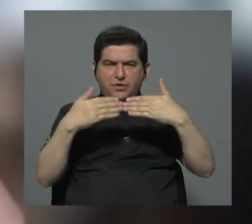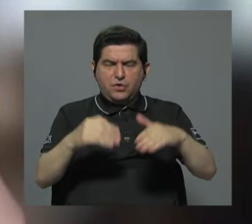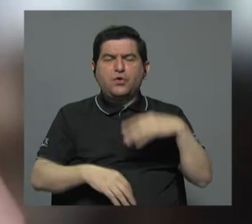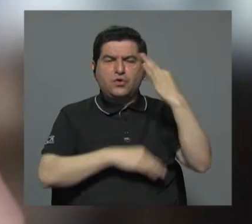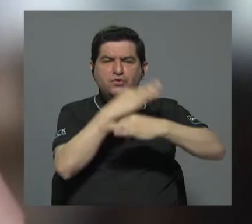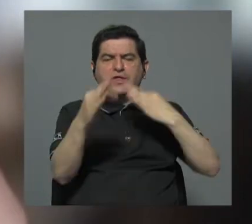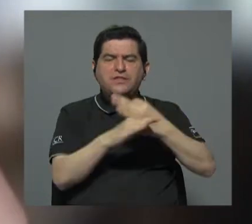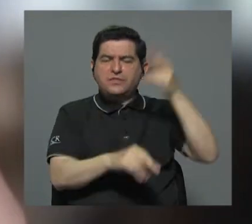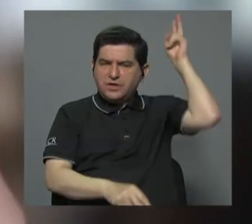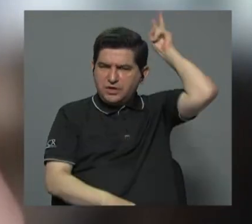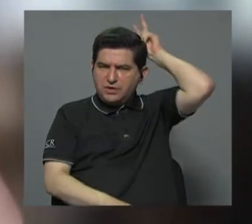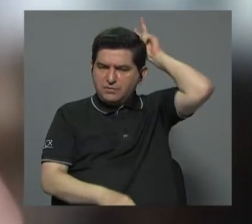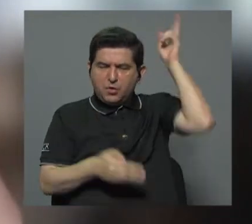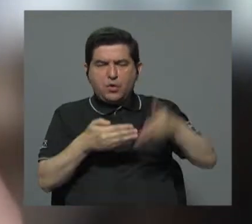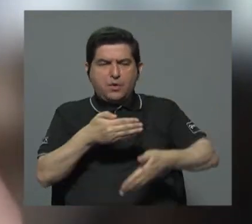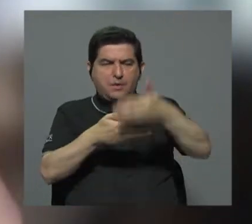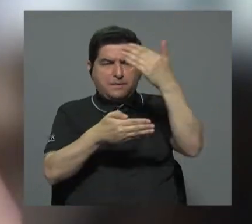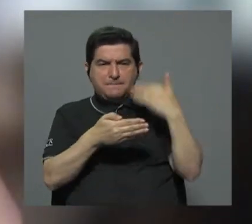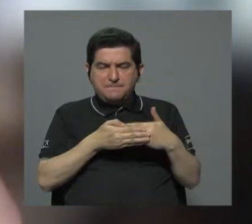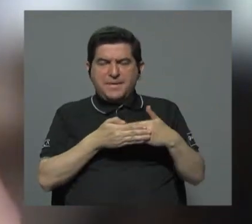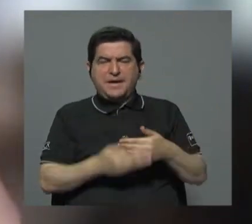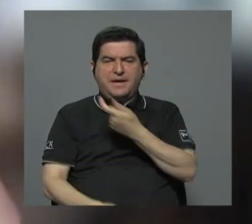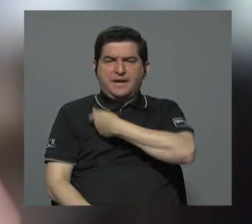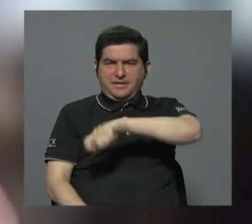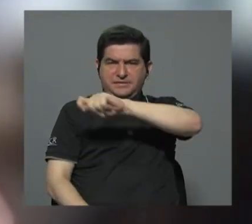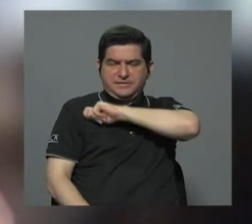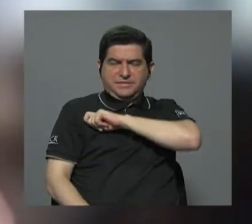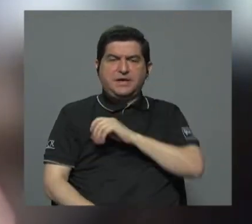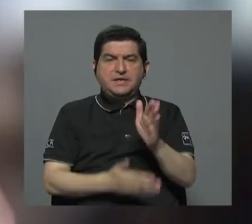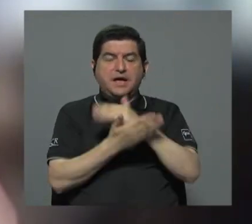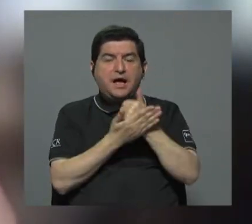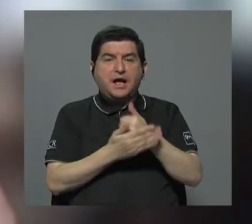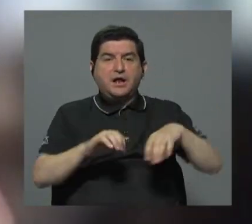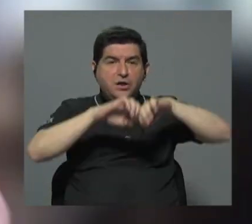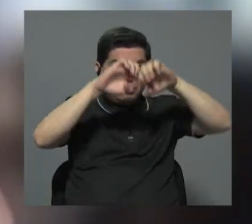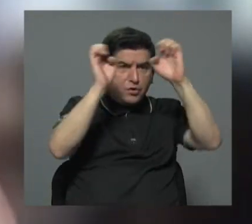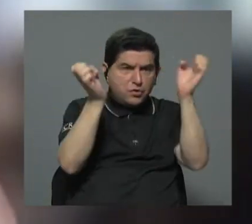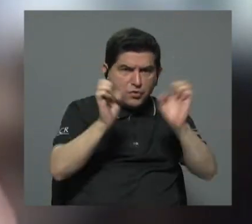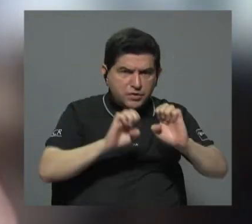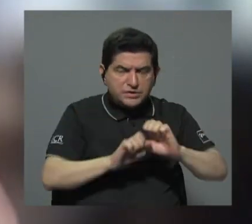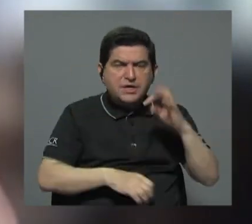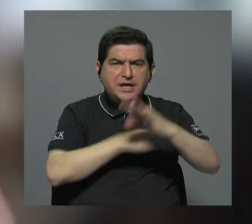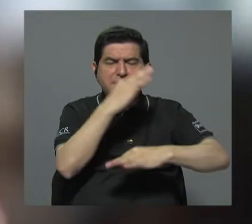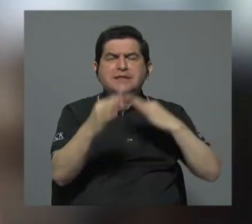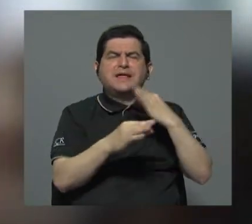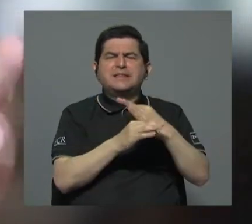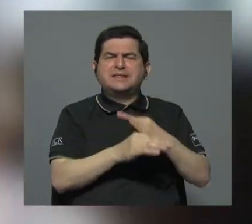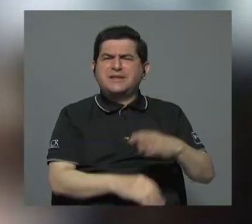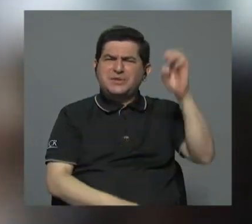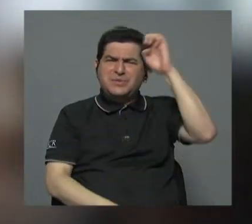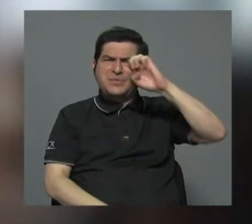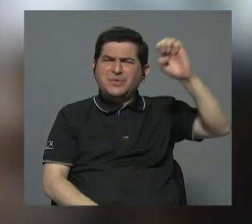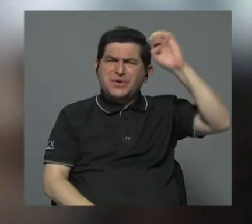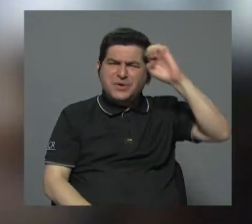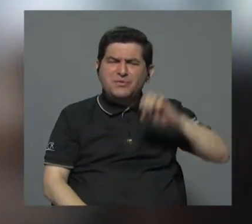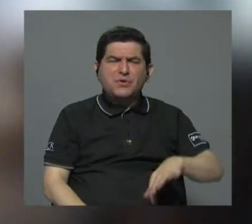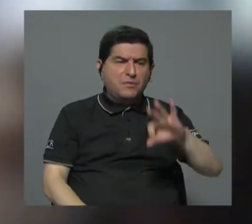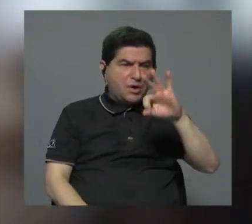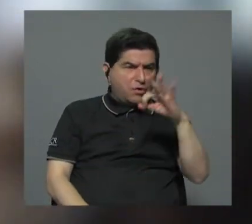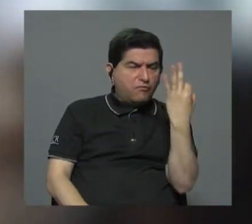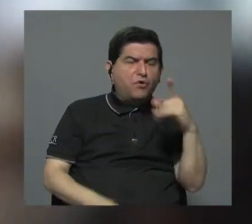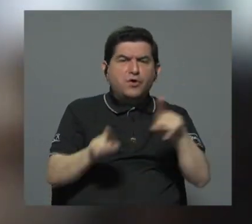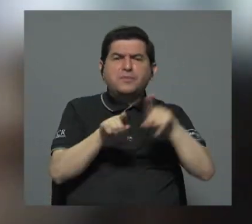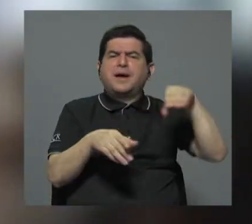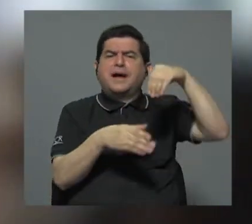indígena prehispánica. Entonces me di cuenta que algunos escudos de armas son muy de tipología europea, no solamente en su formato, sino también en